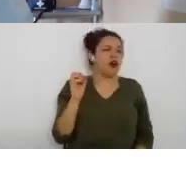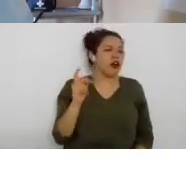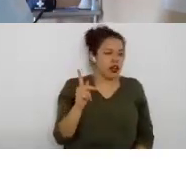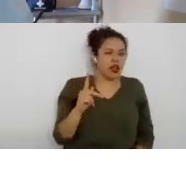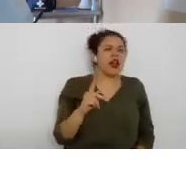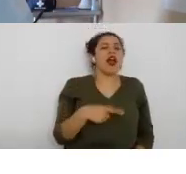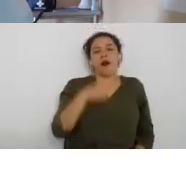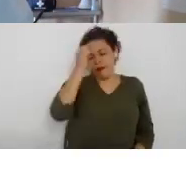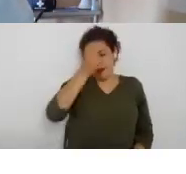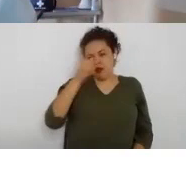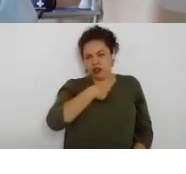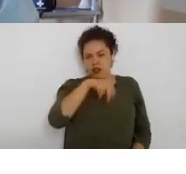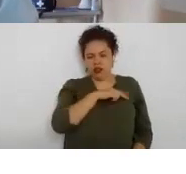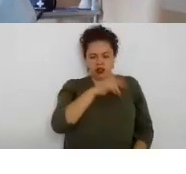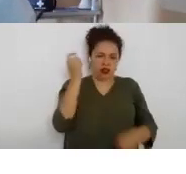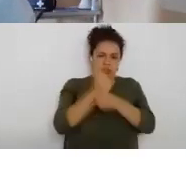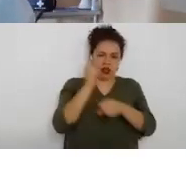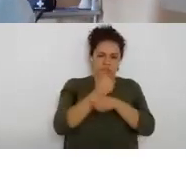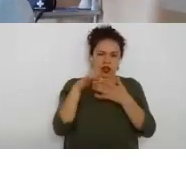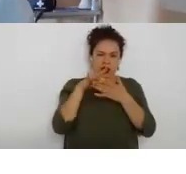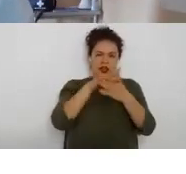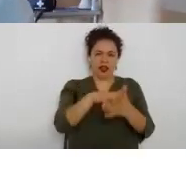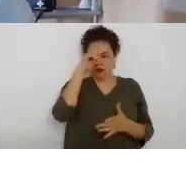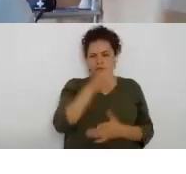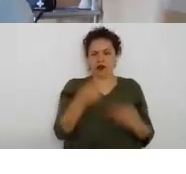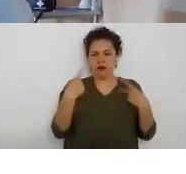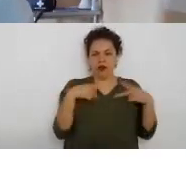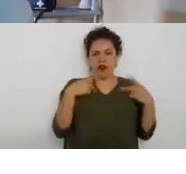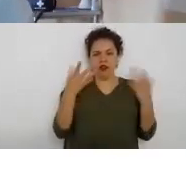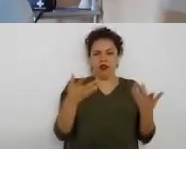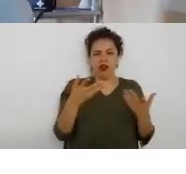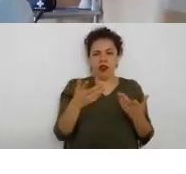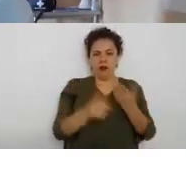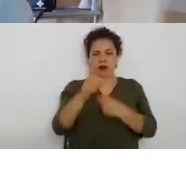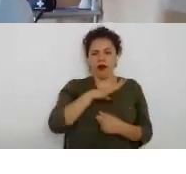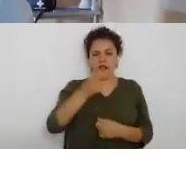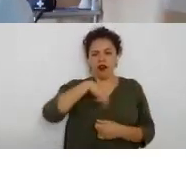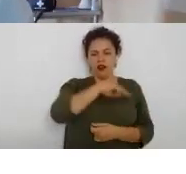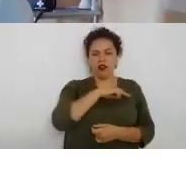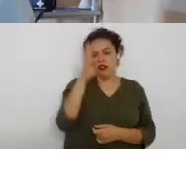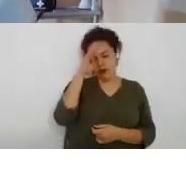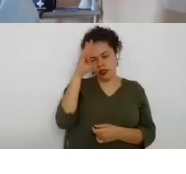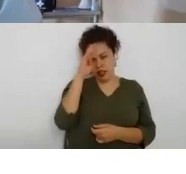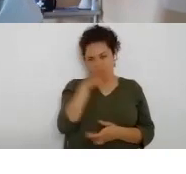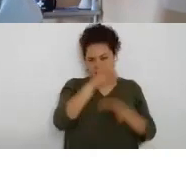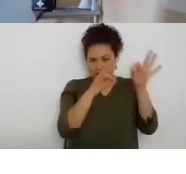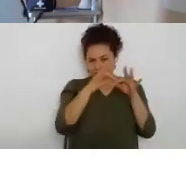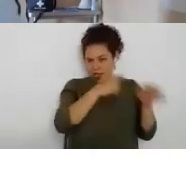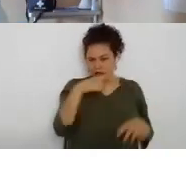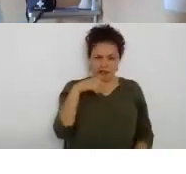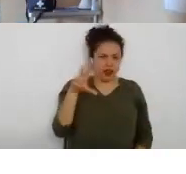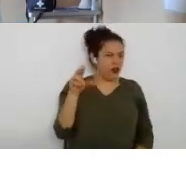al percatarnos o al auxiliar a una víctima, podemos darnos una noción, no tiene que ser exacto,